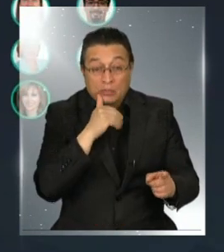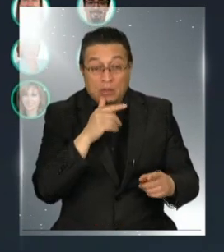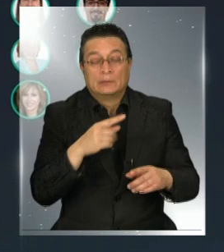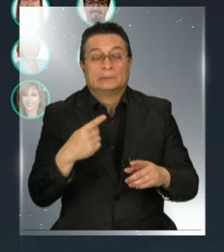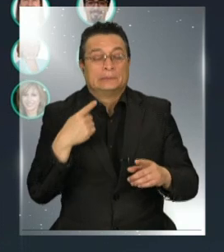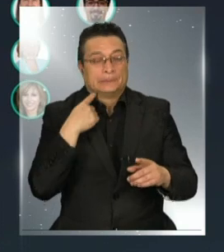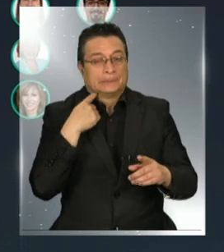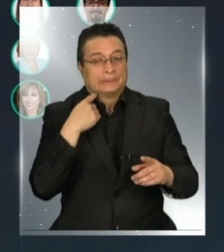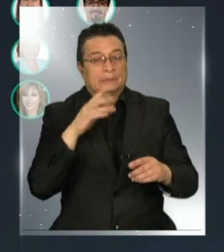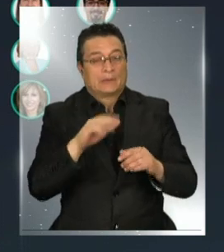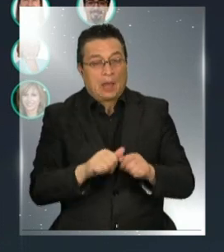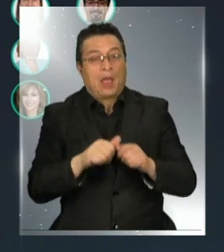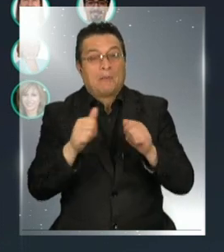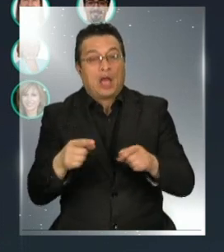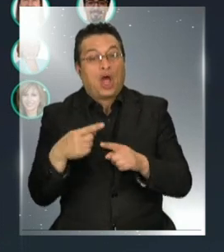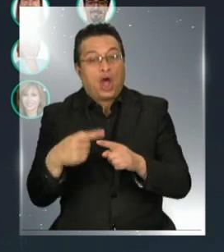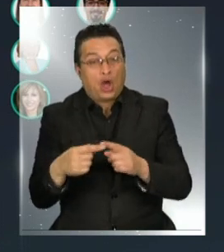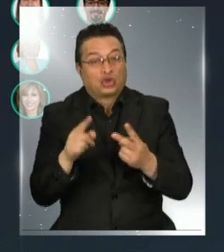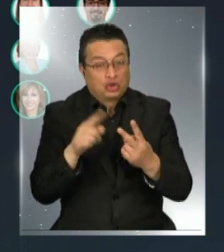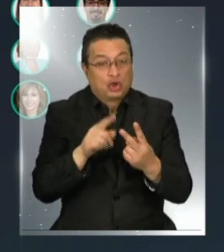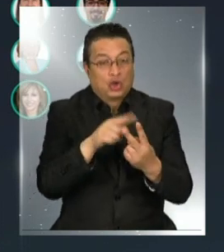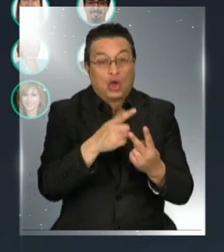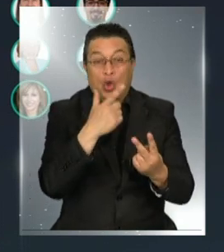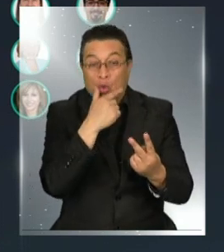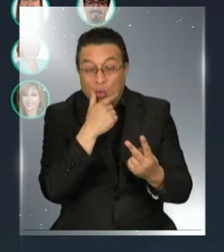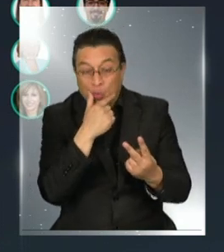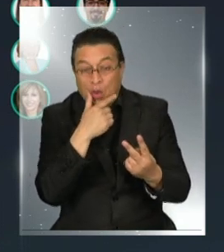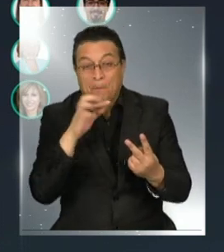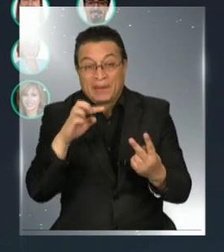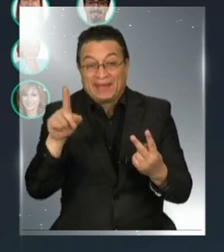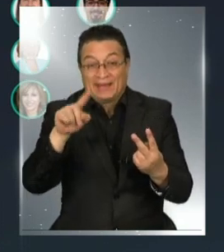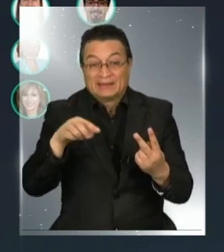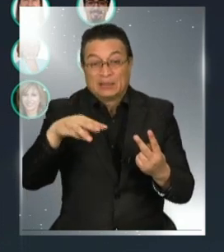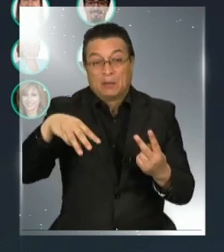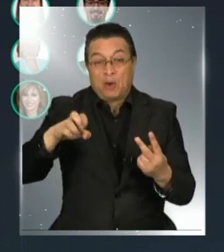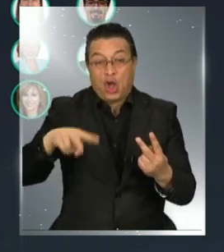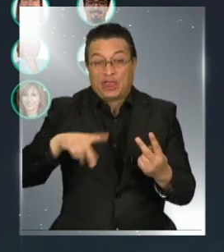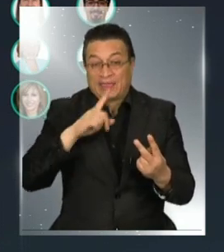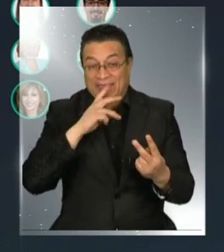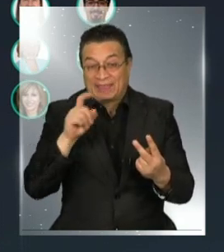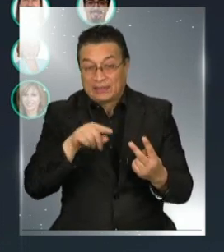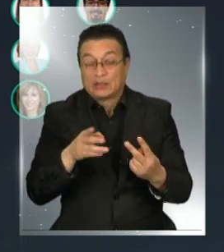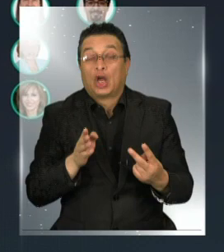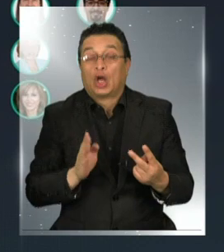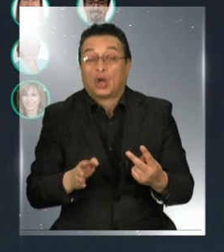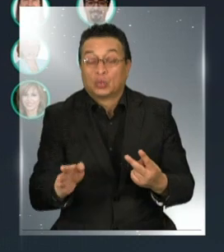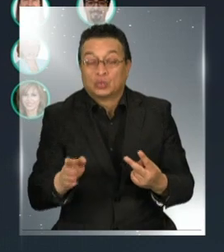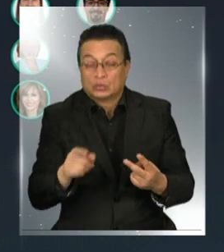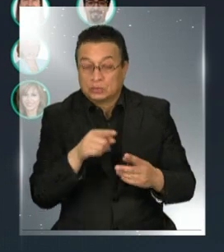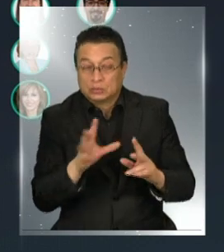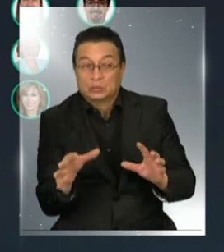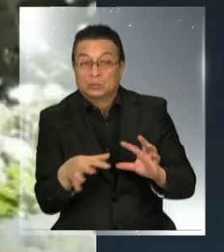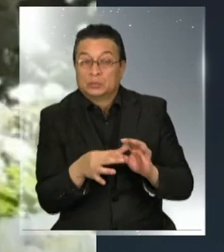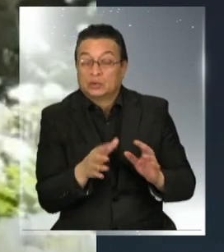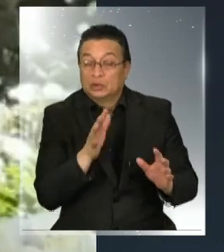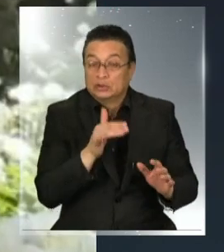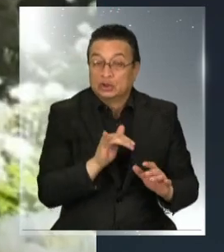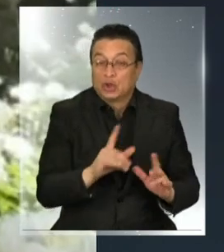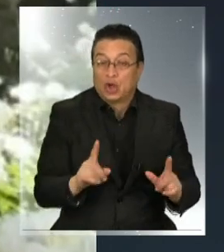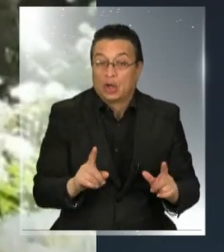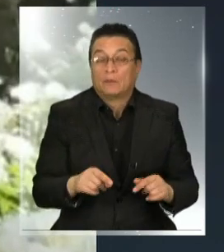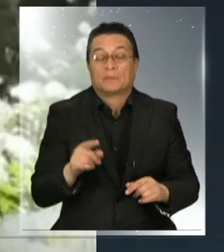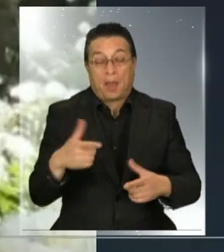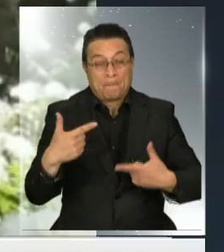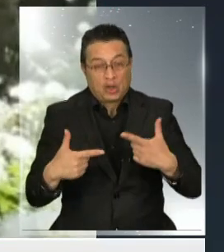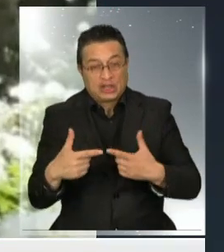lejana y todavía resta saber si otros dudosos, como el senador socialista Carlos Montes, siguen a su candidata a la Moneda. La política